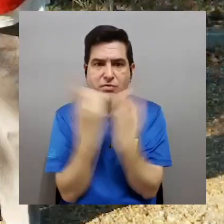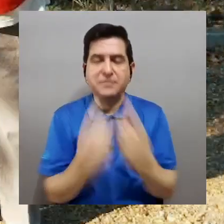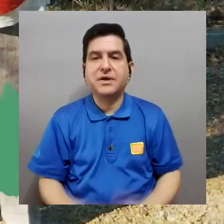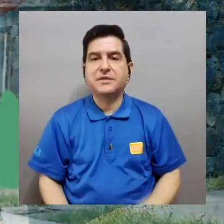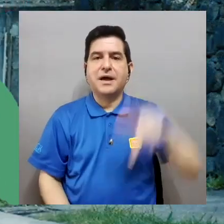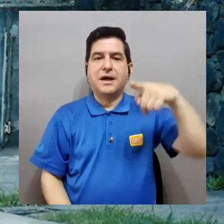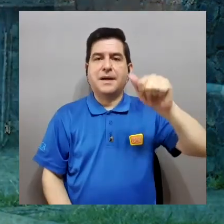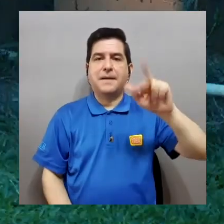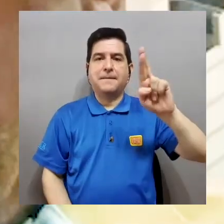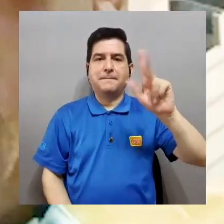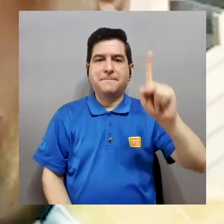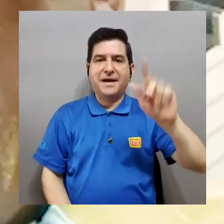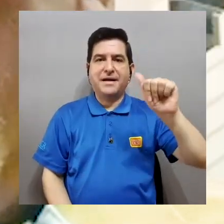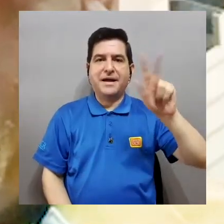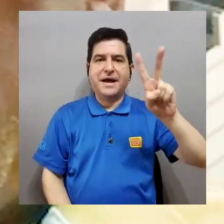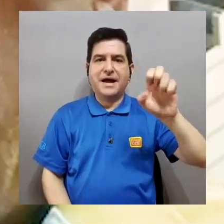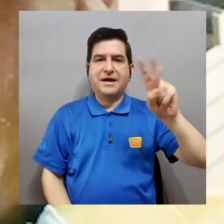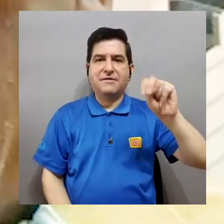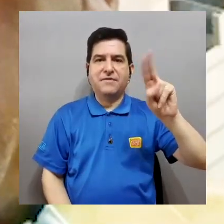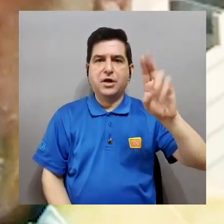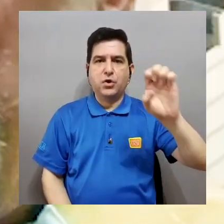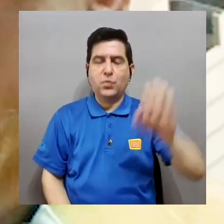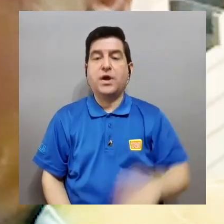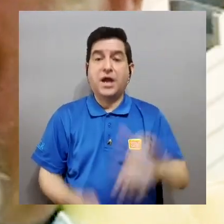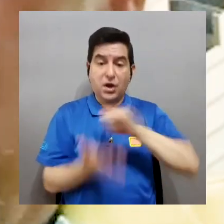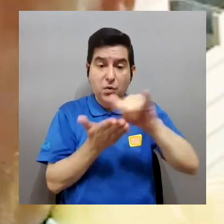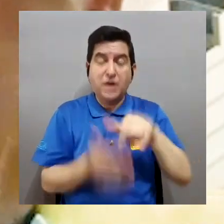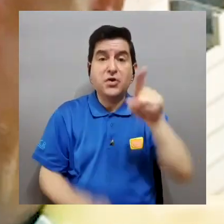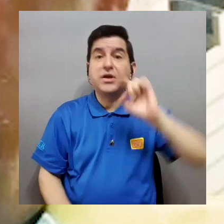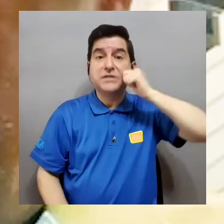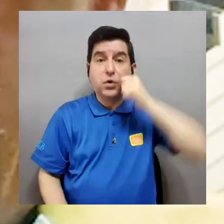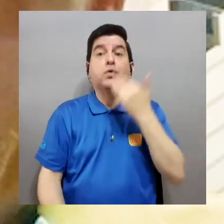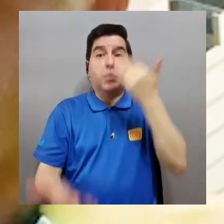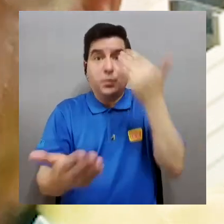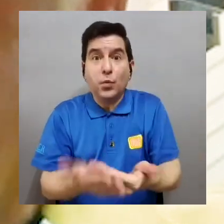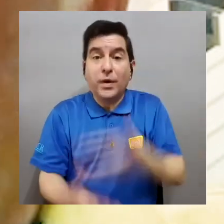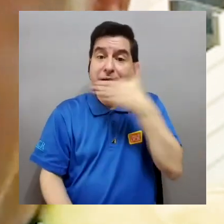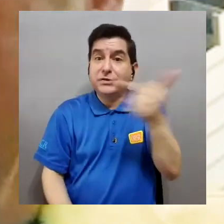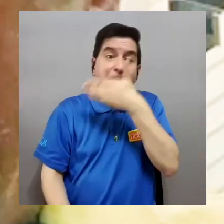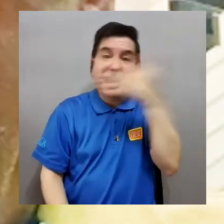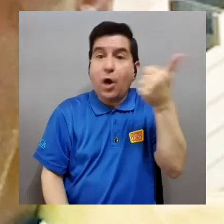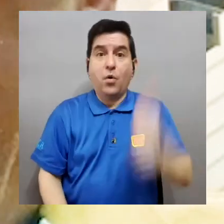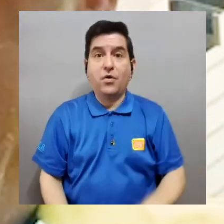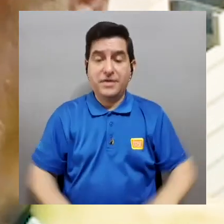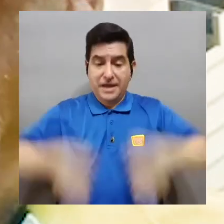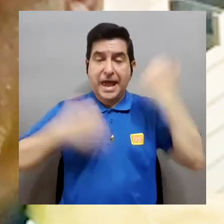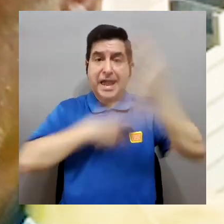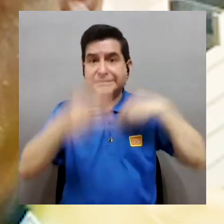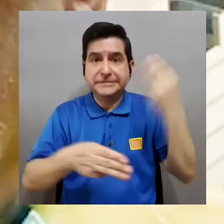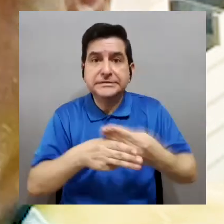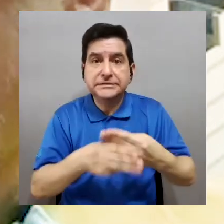en Park Avenue en Nueva York. Y los códigos no son buenos, son re buenos, son los mejores que hay en el